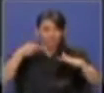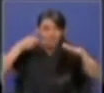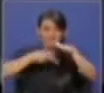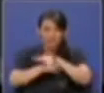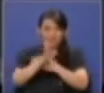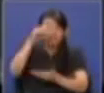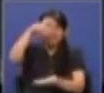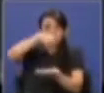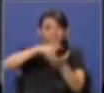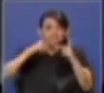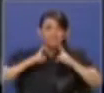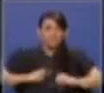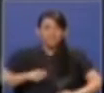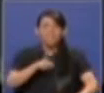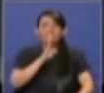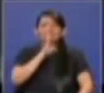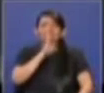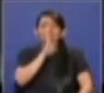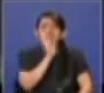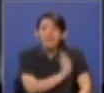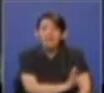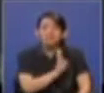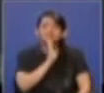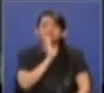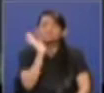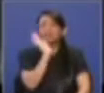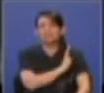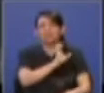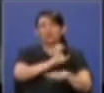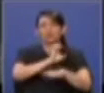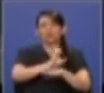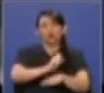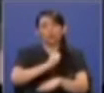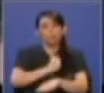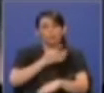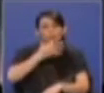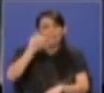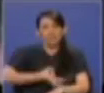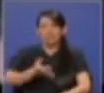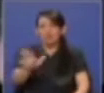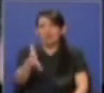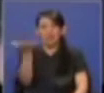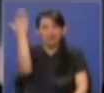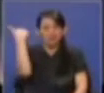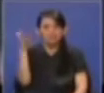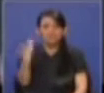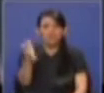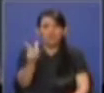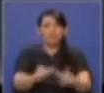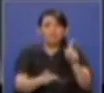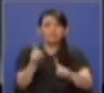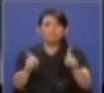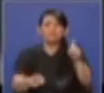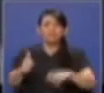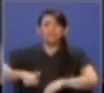lo que siempre tuvo que haber tenido el pueblo ecuatoriano y no lo tuvo porque había gente